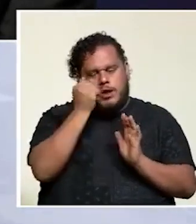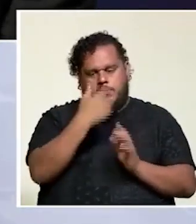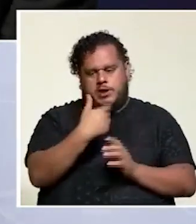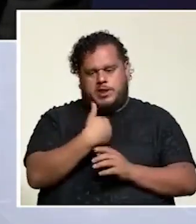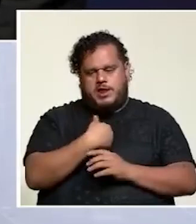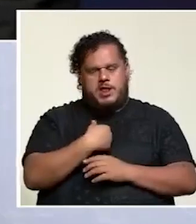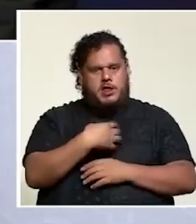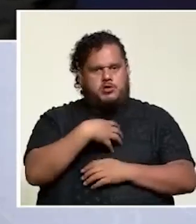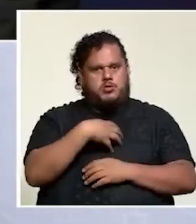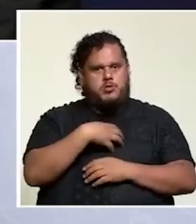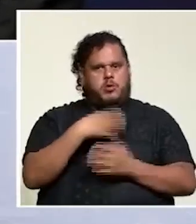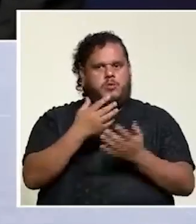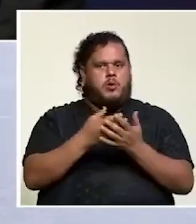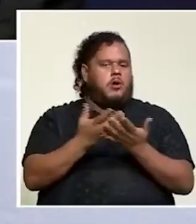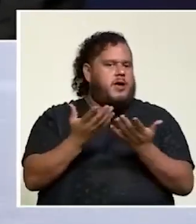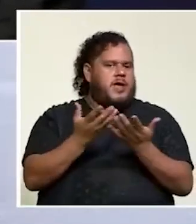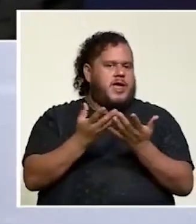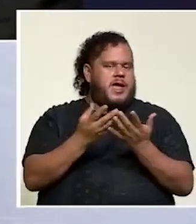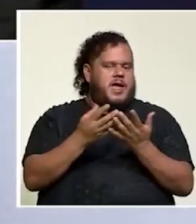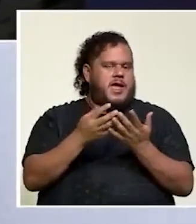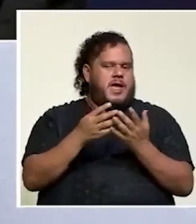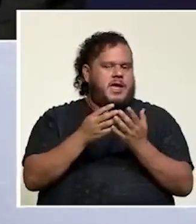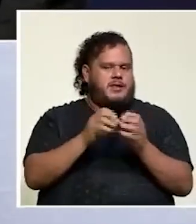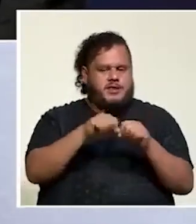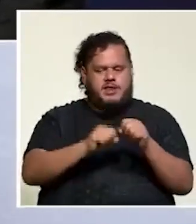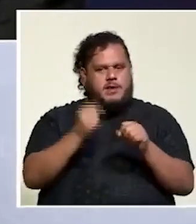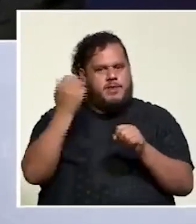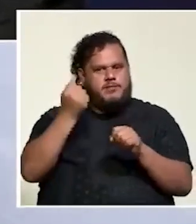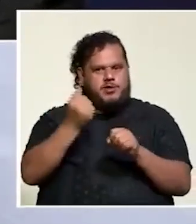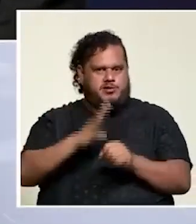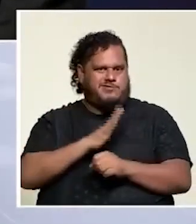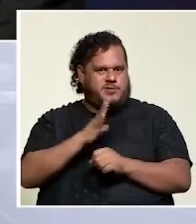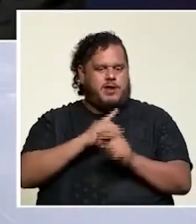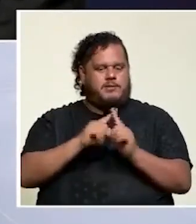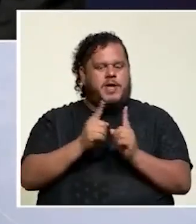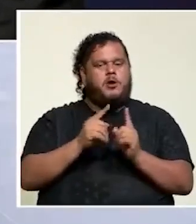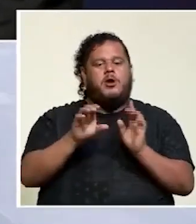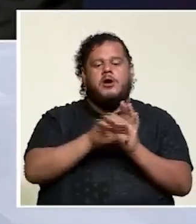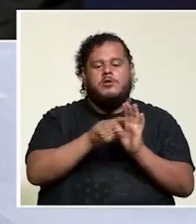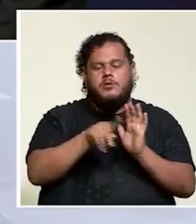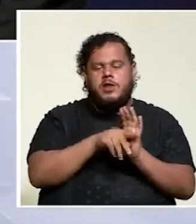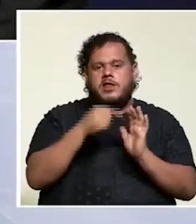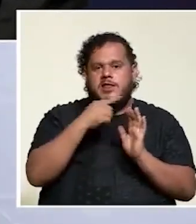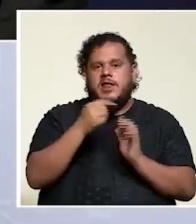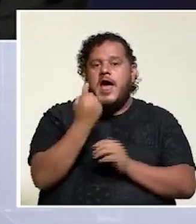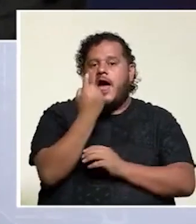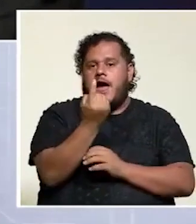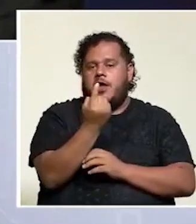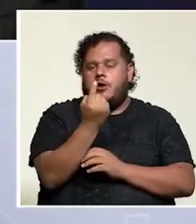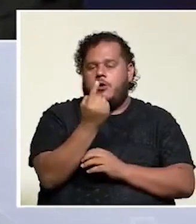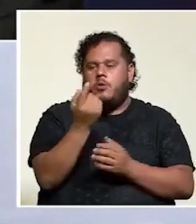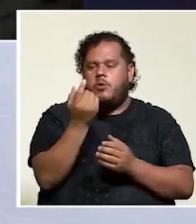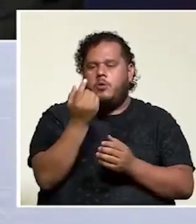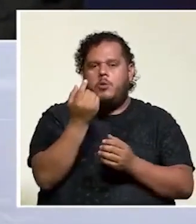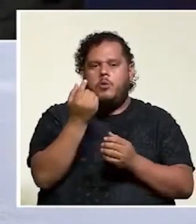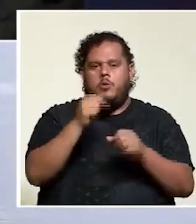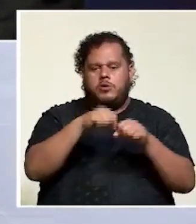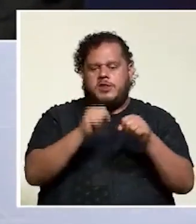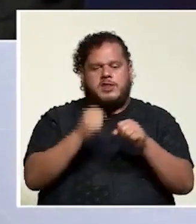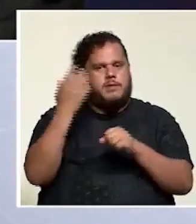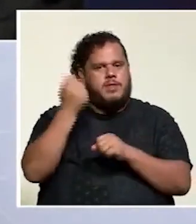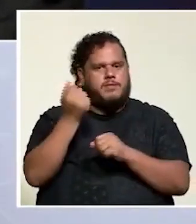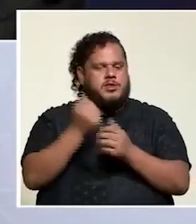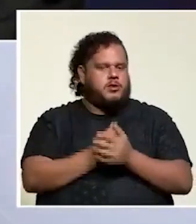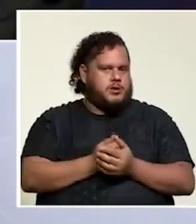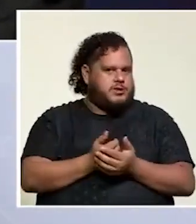propio régimen de pensiones de privilegio. Pero la Constitución Política lo dice claramente, hay un régimen de pensiones para todos los trabajadores. Empleo